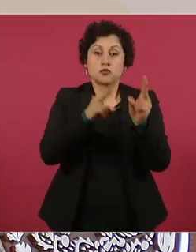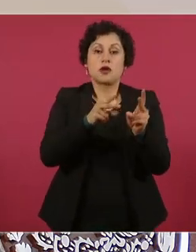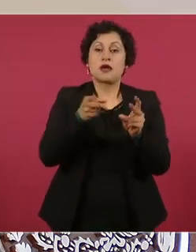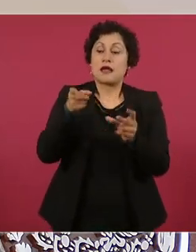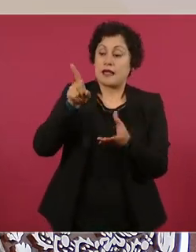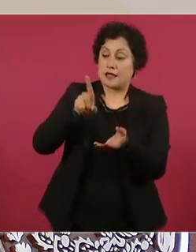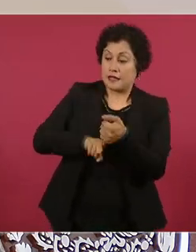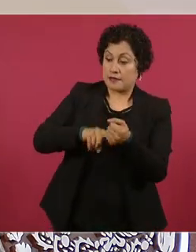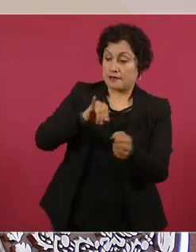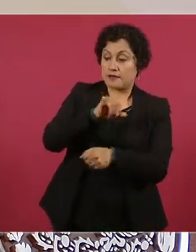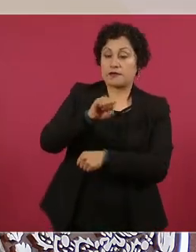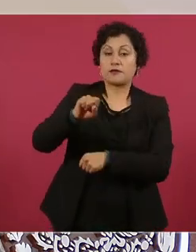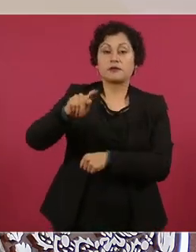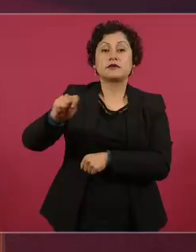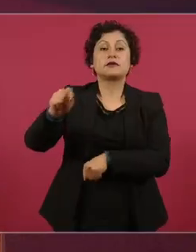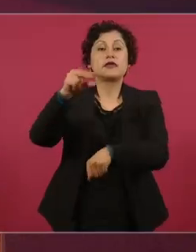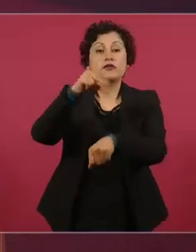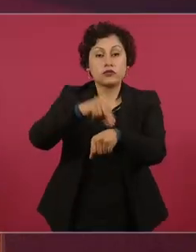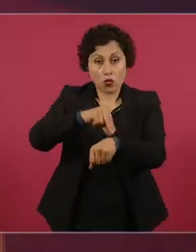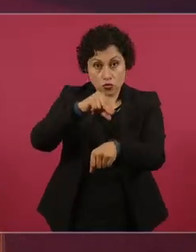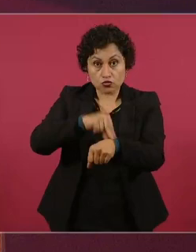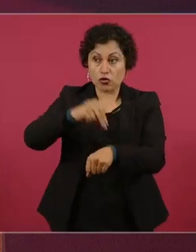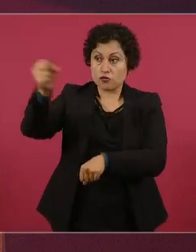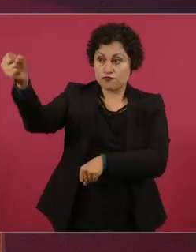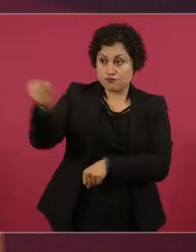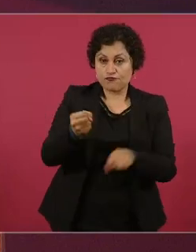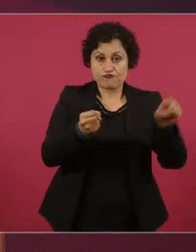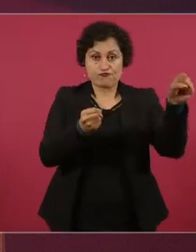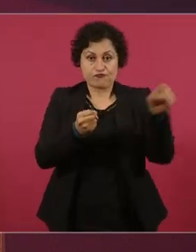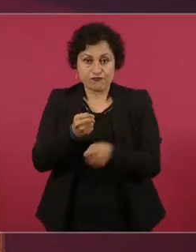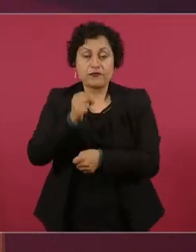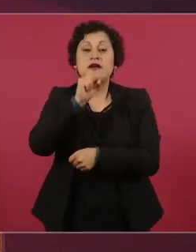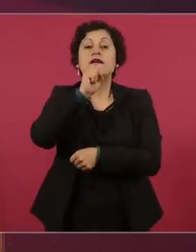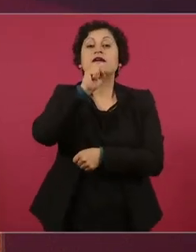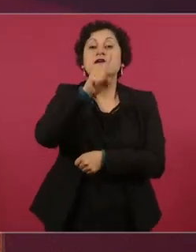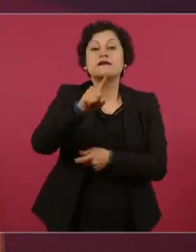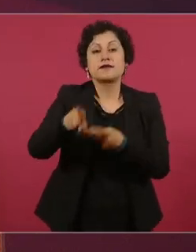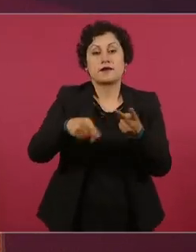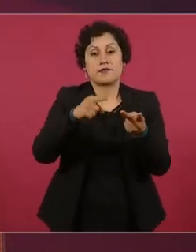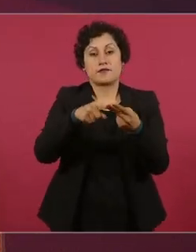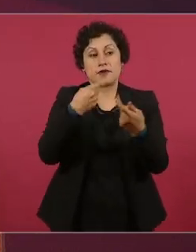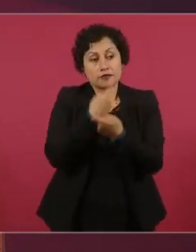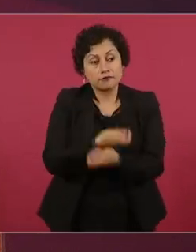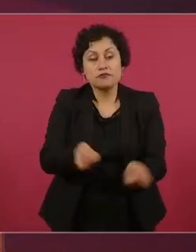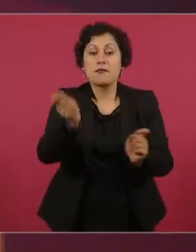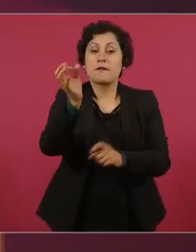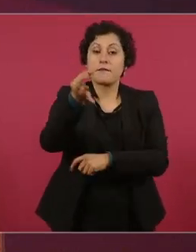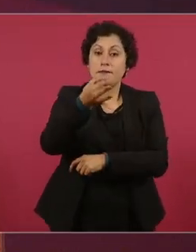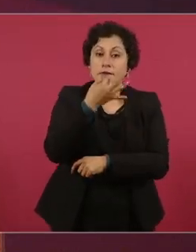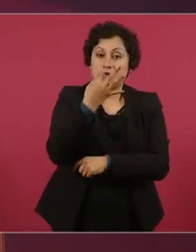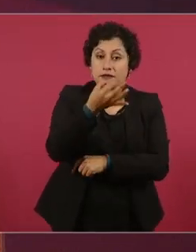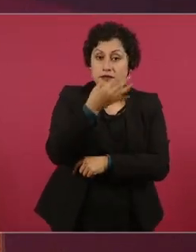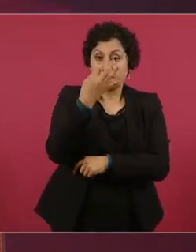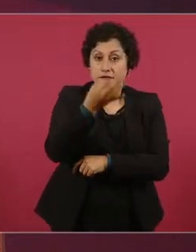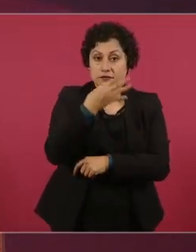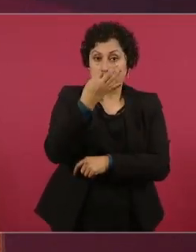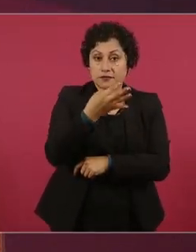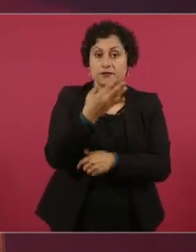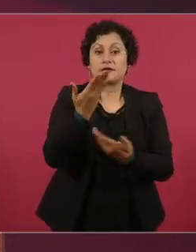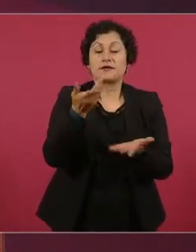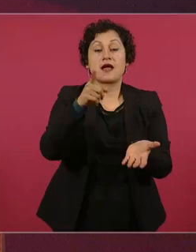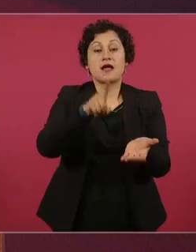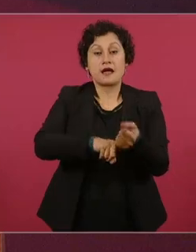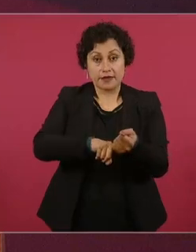medicinas, que haya abasto en las unidades